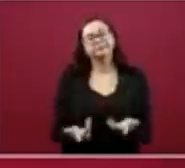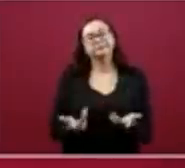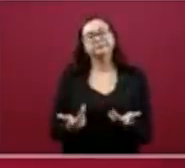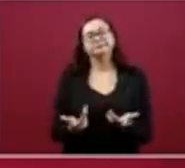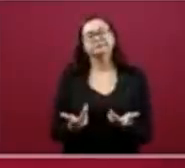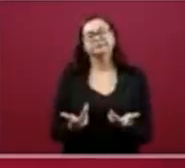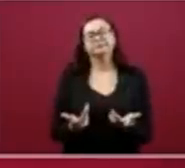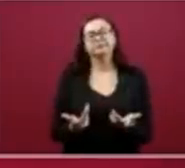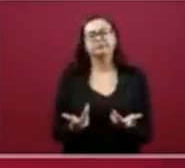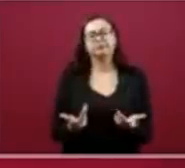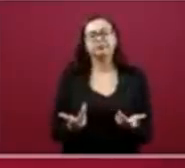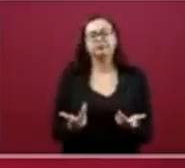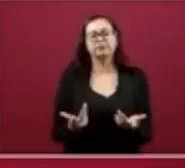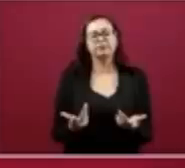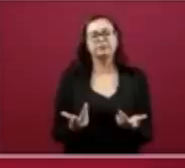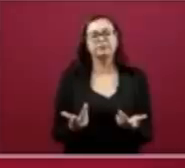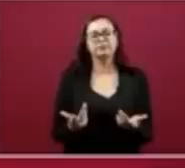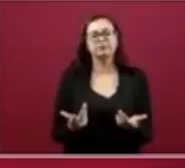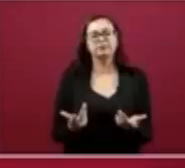buscando